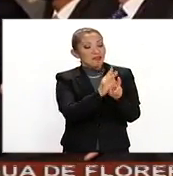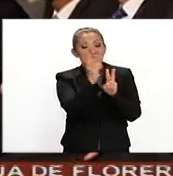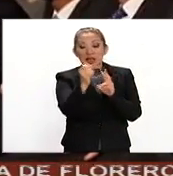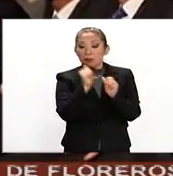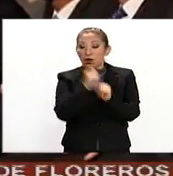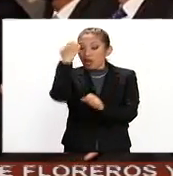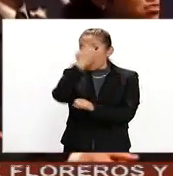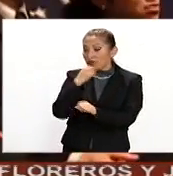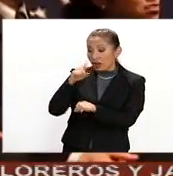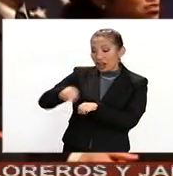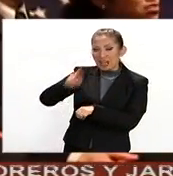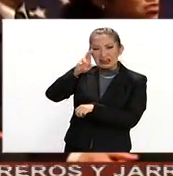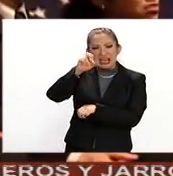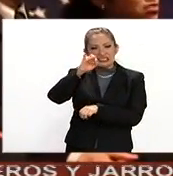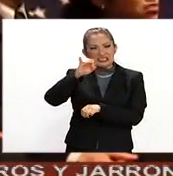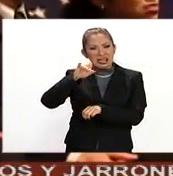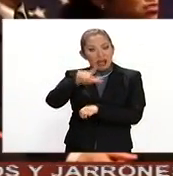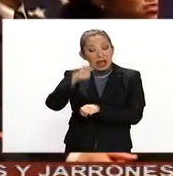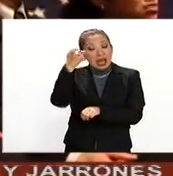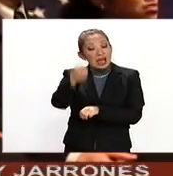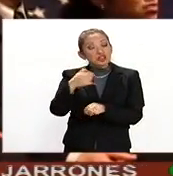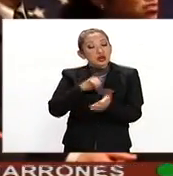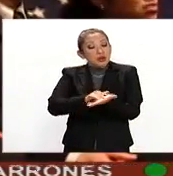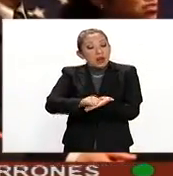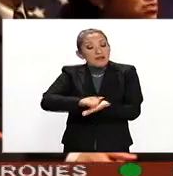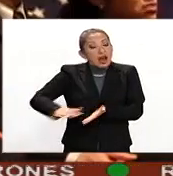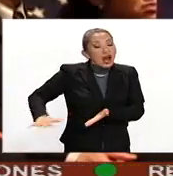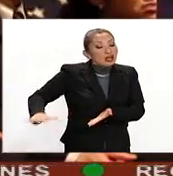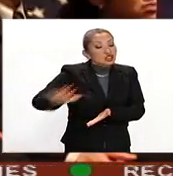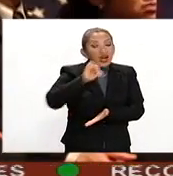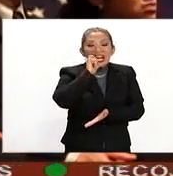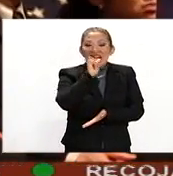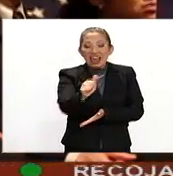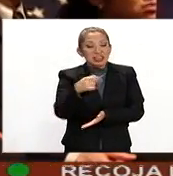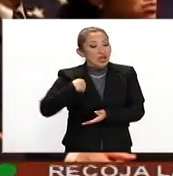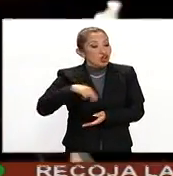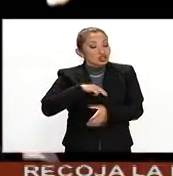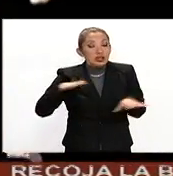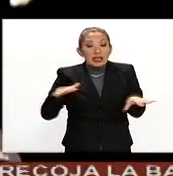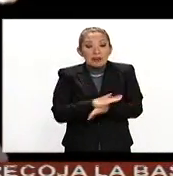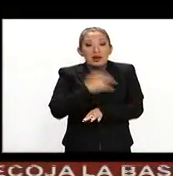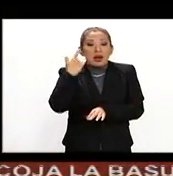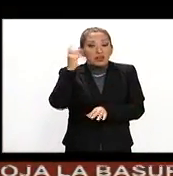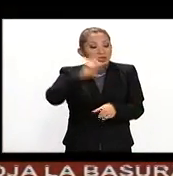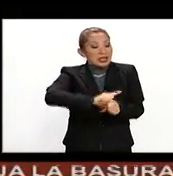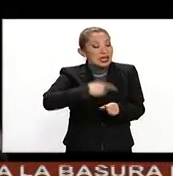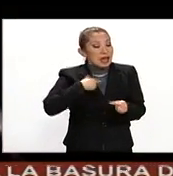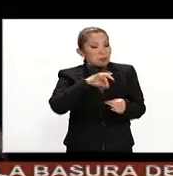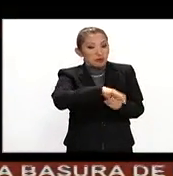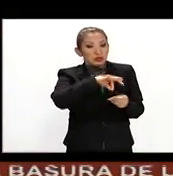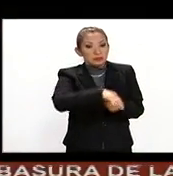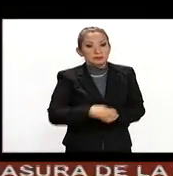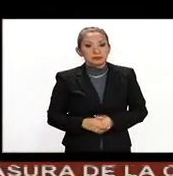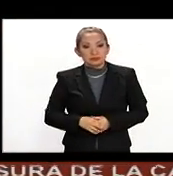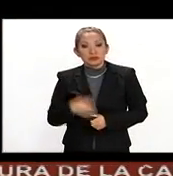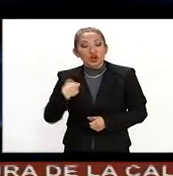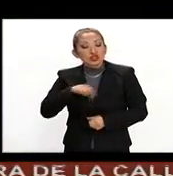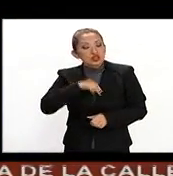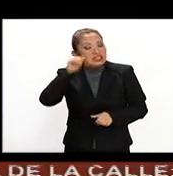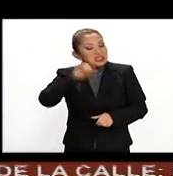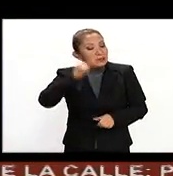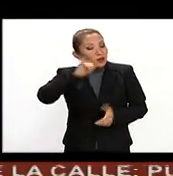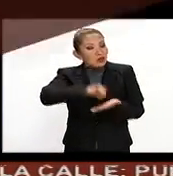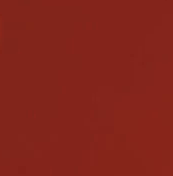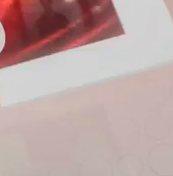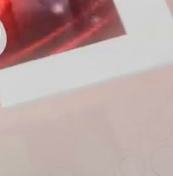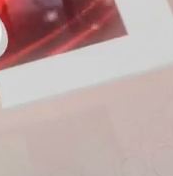una evaluación racial. Esto es Nueva York. Nada de lo que somos cambiará con el día de las elecciones. Seremos siempre